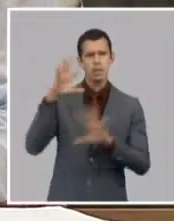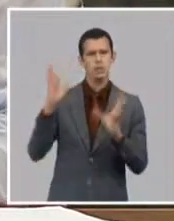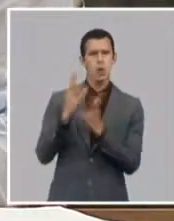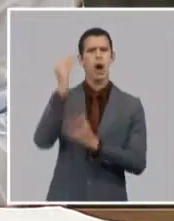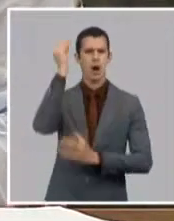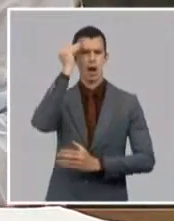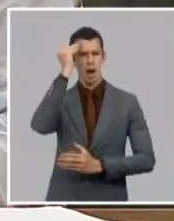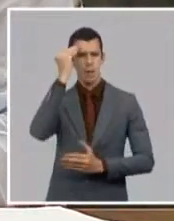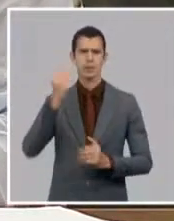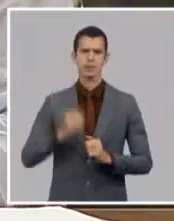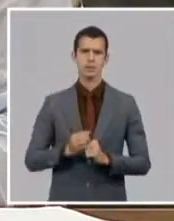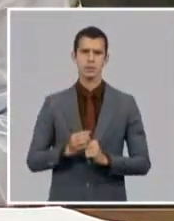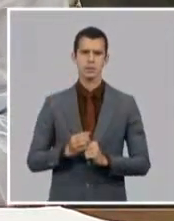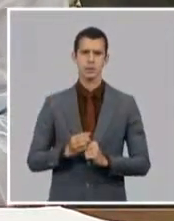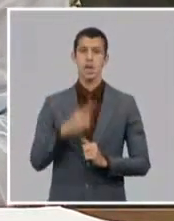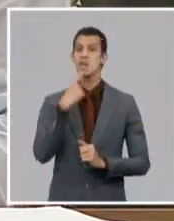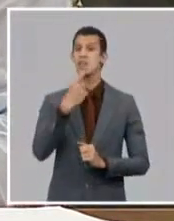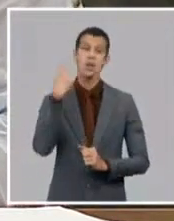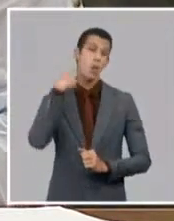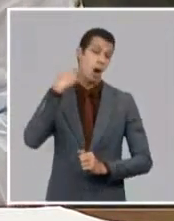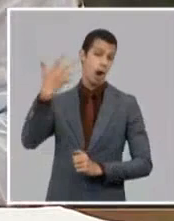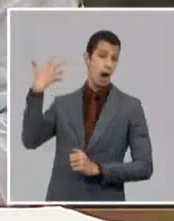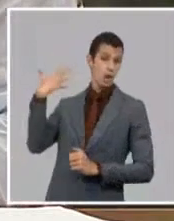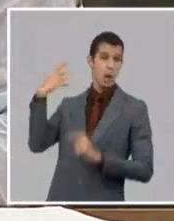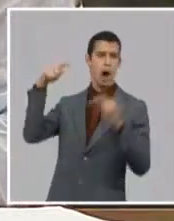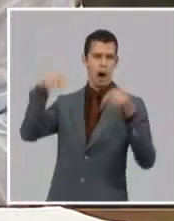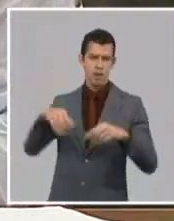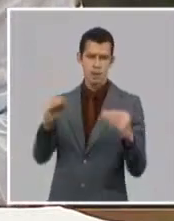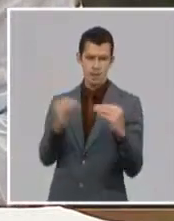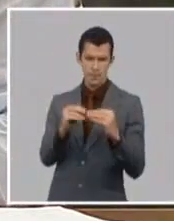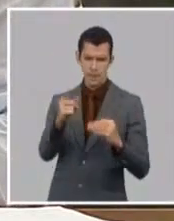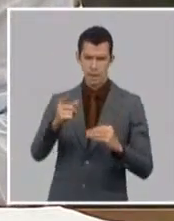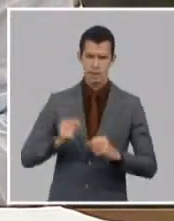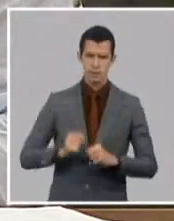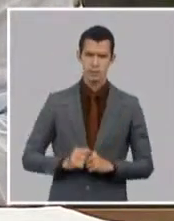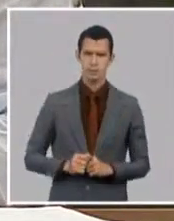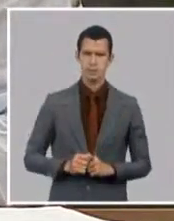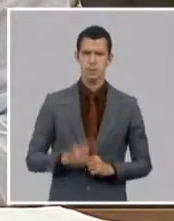alimentando esas convicciones, estamos llamando a la paz, al entendimiento,